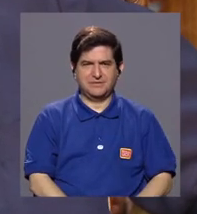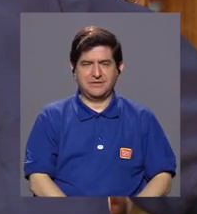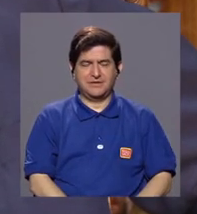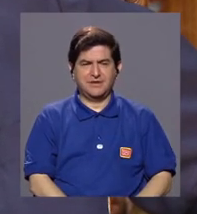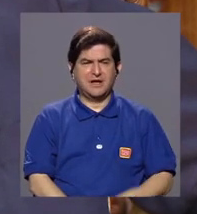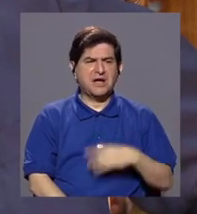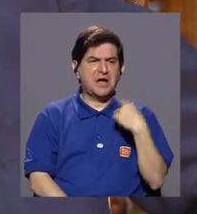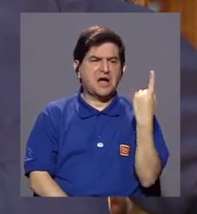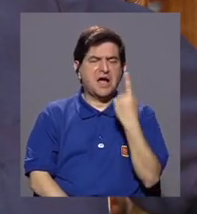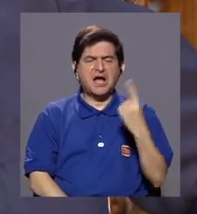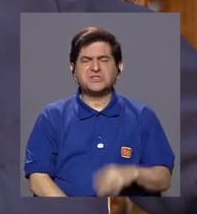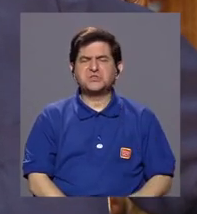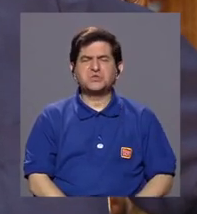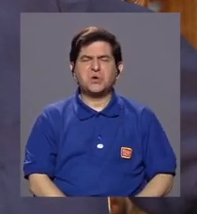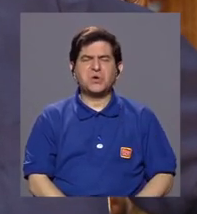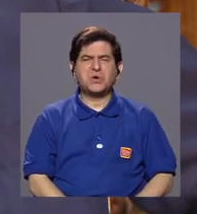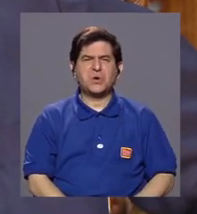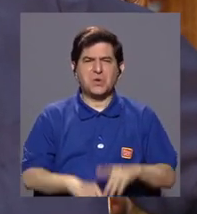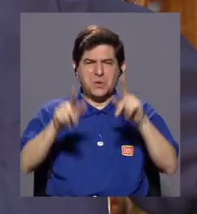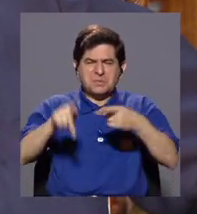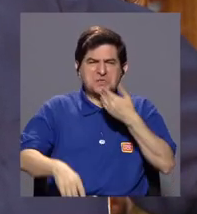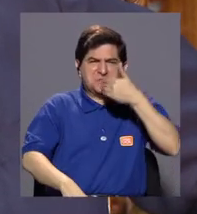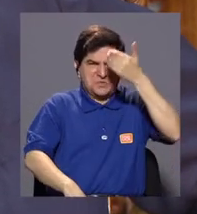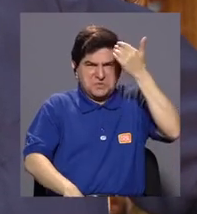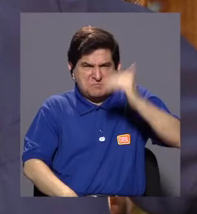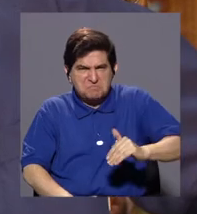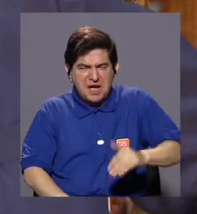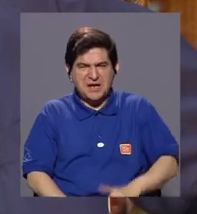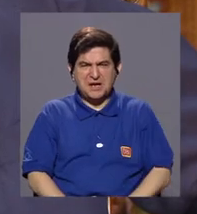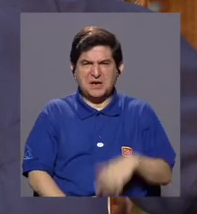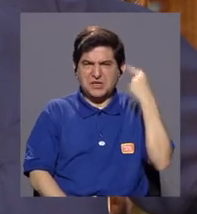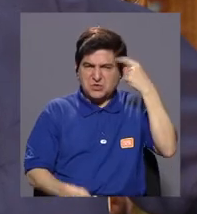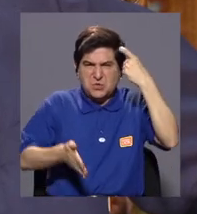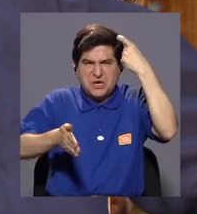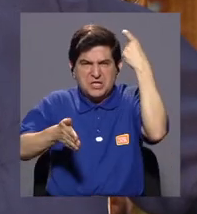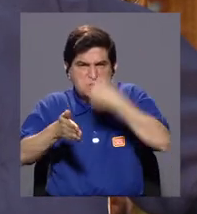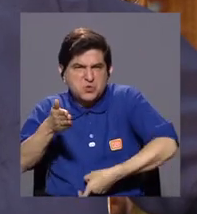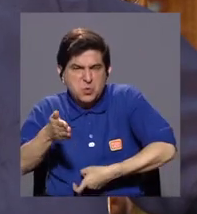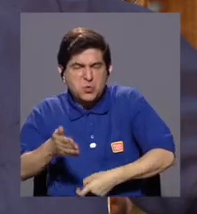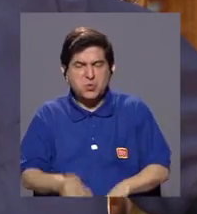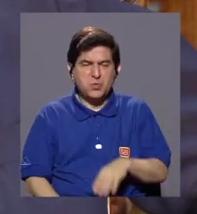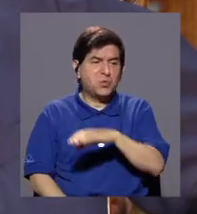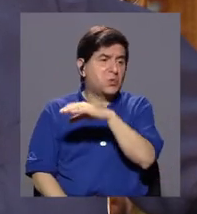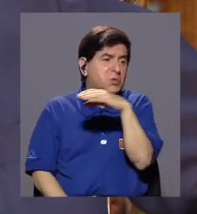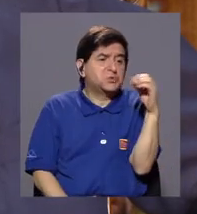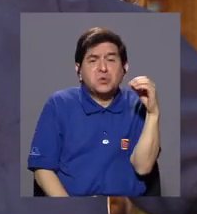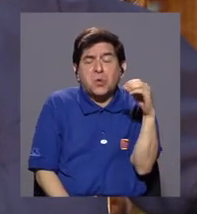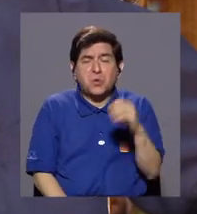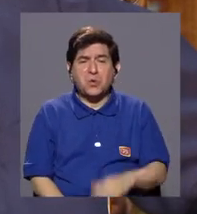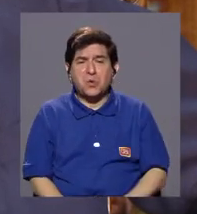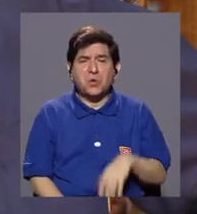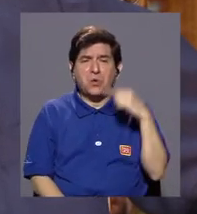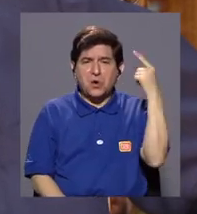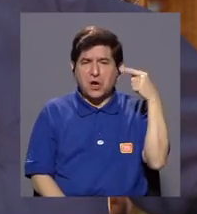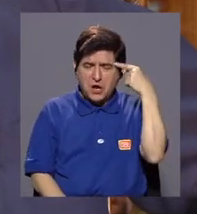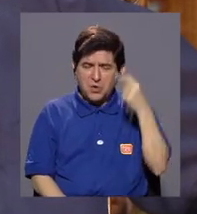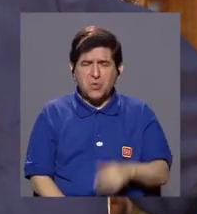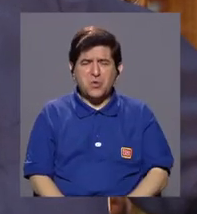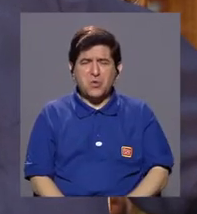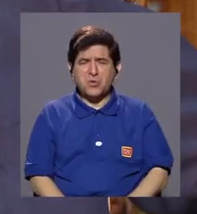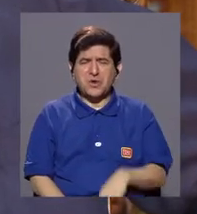uno piensa que solo los déspotas, que solo los tiranos, que solo en un